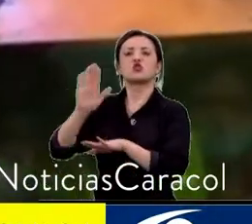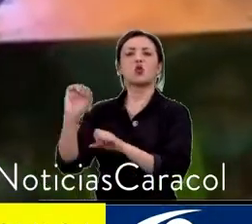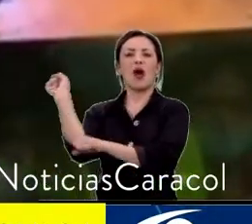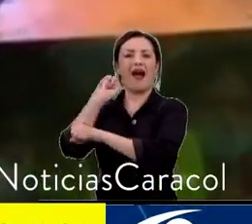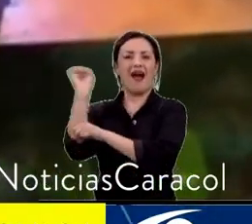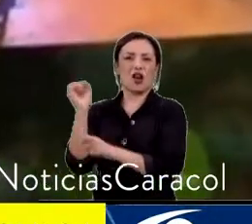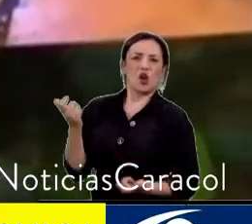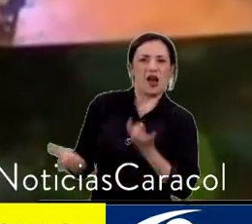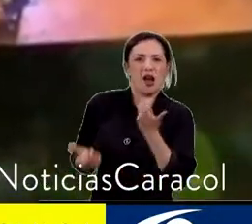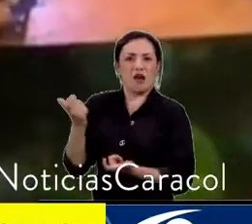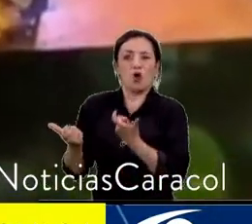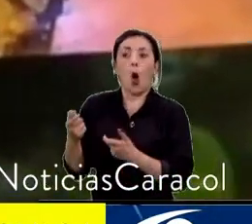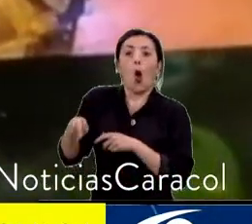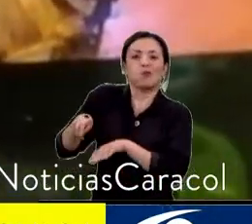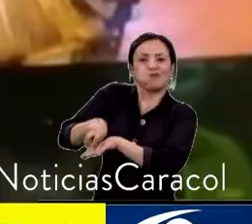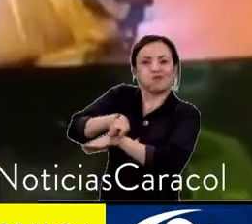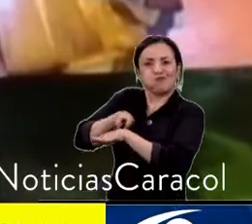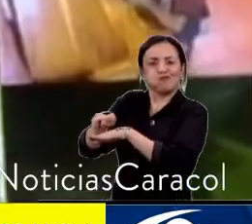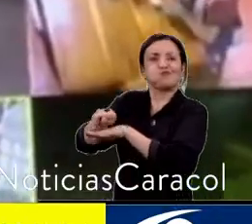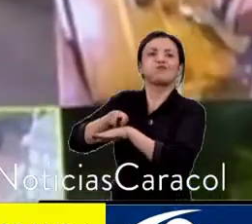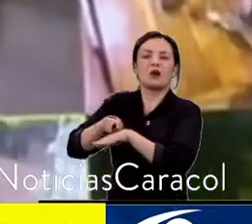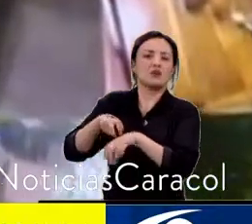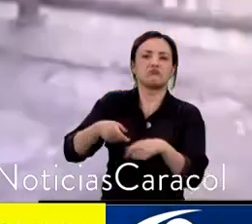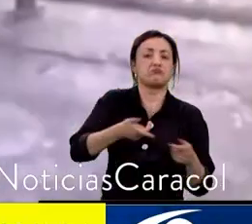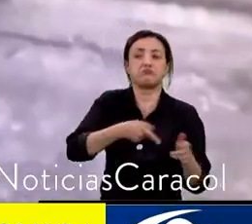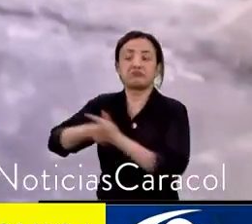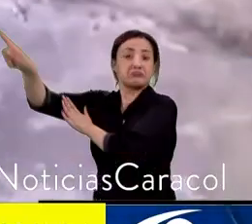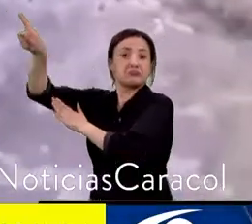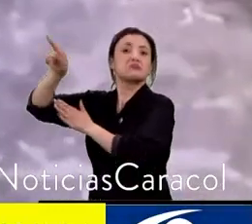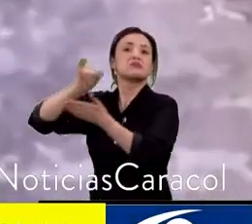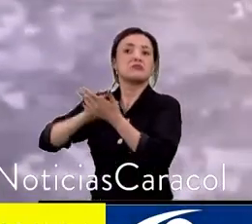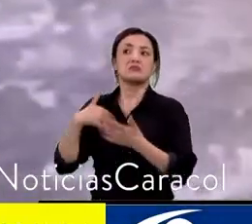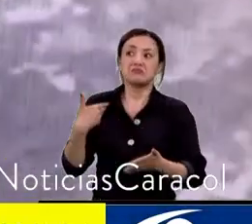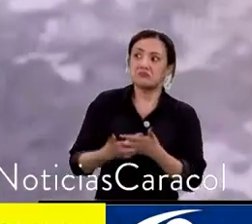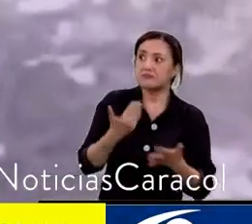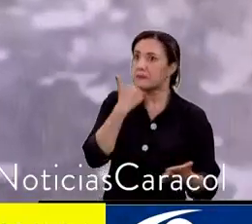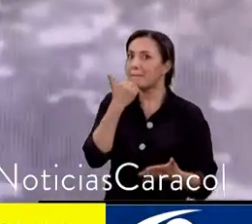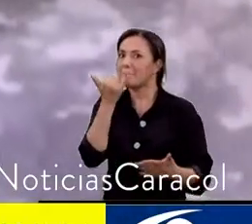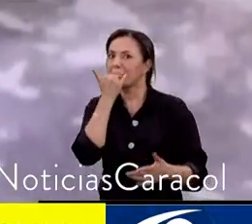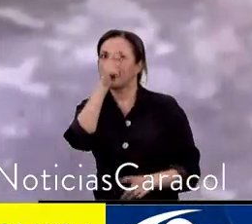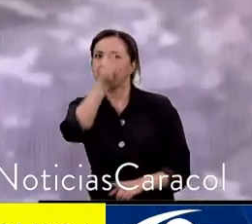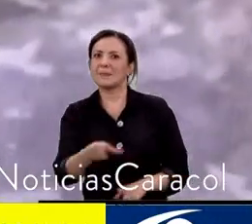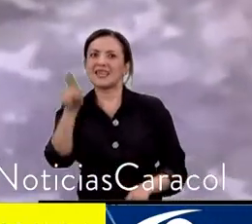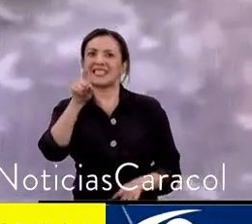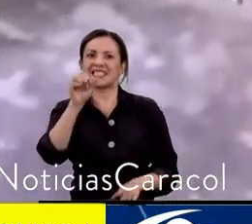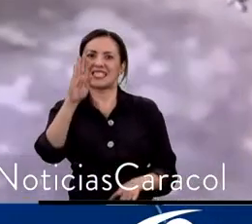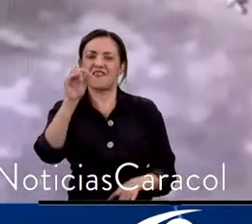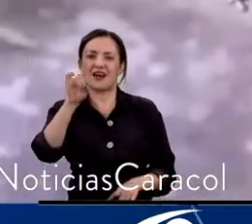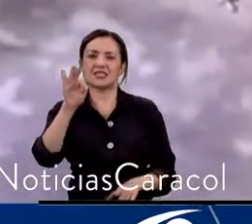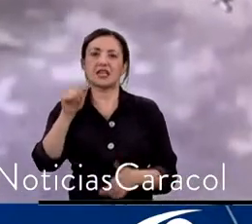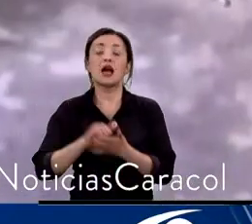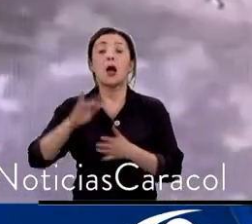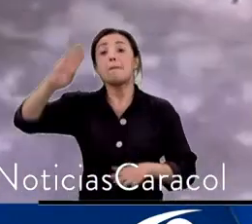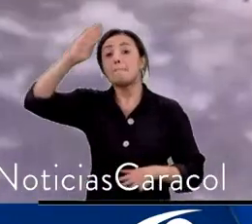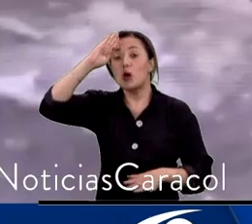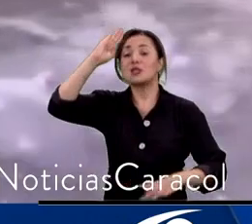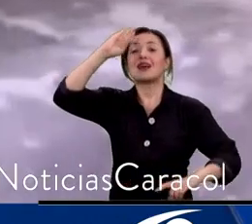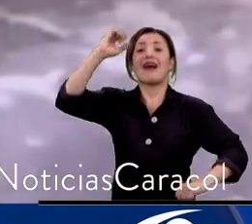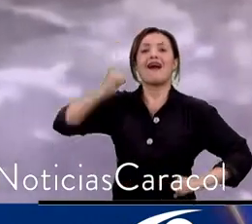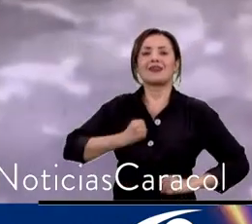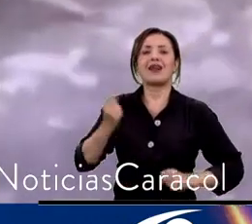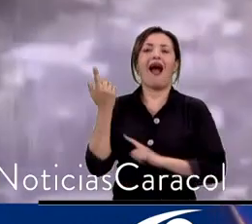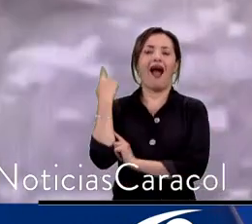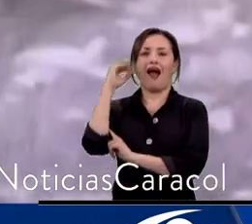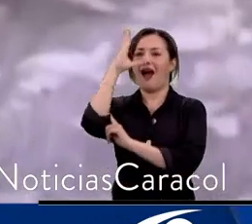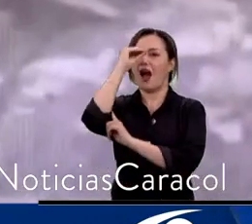en la que estaban otras personas que se lo llevaron sin que hasta este momento haya noticias de su paradero. La policía y el ejército aplicaron desde